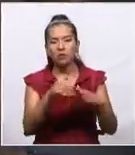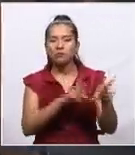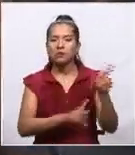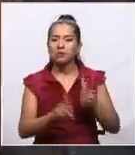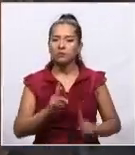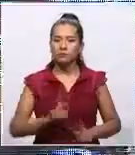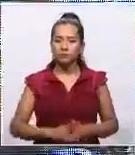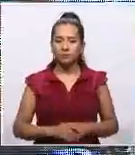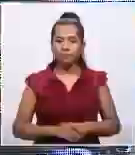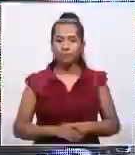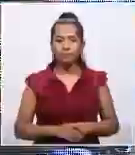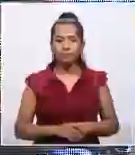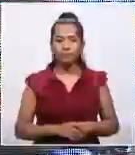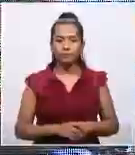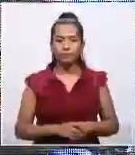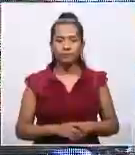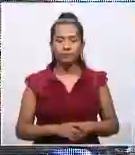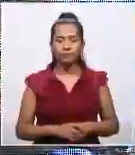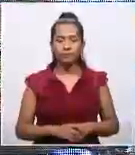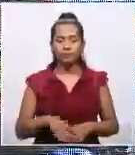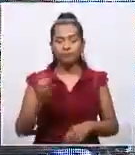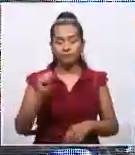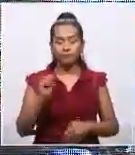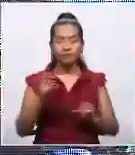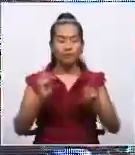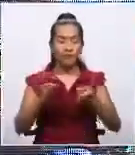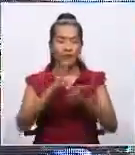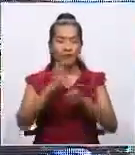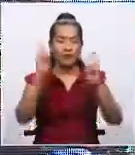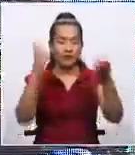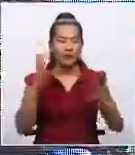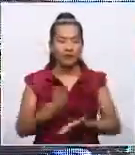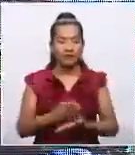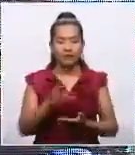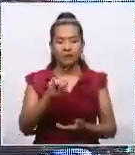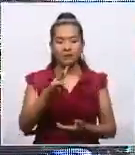Miren, y hablando sobre este paro cívico en Santa Cruz, de